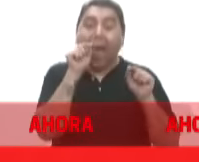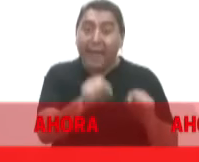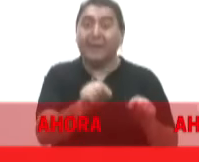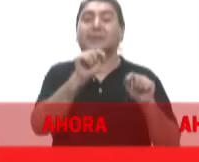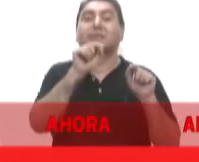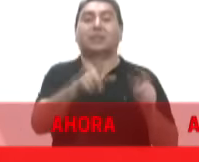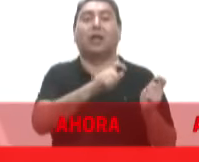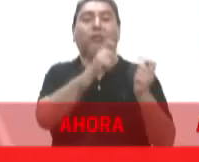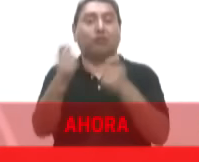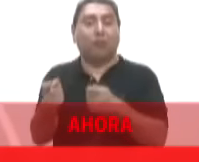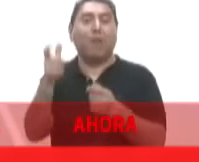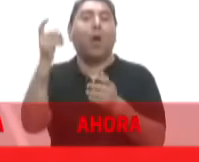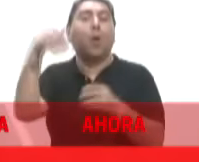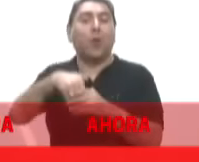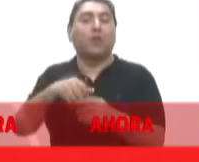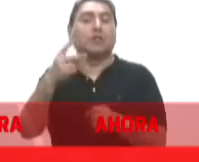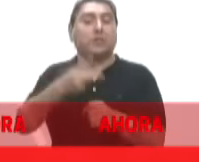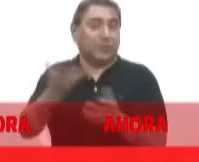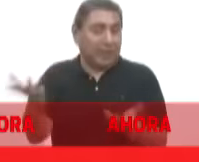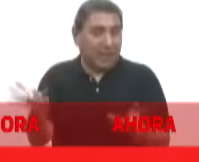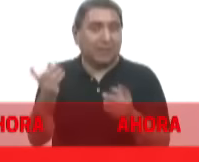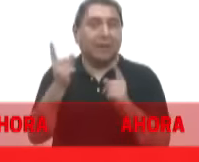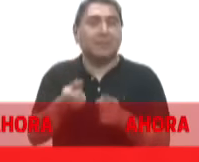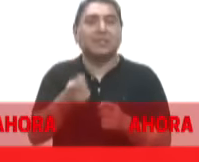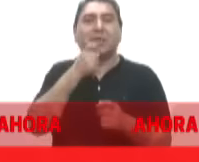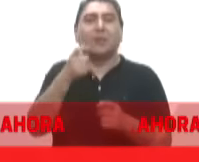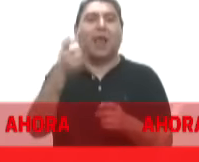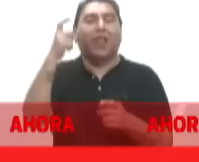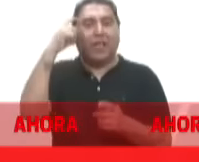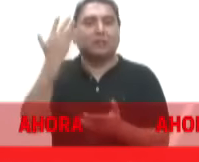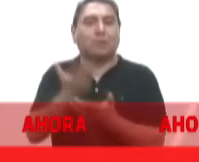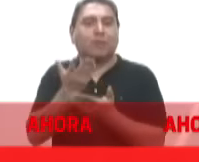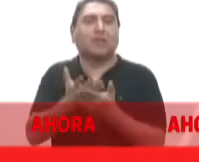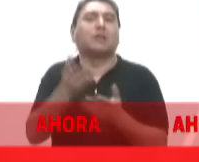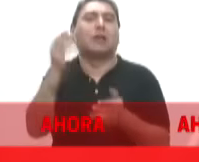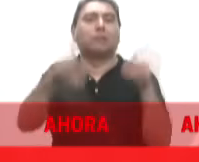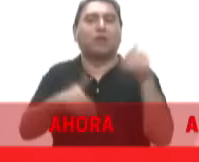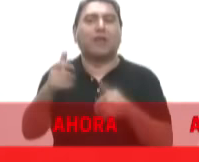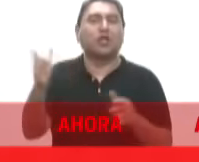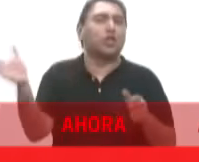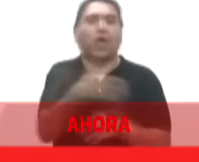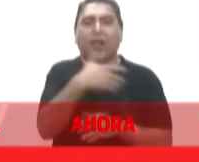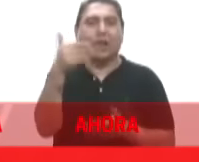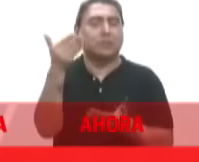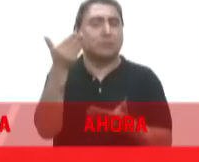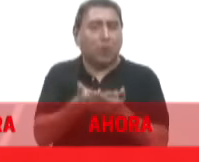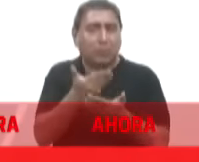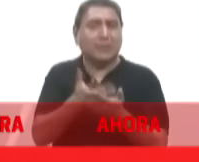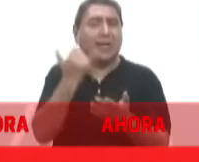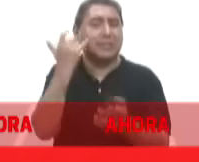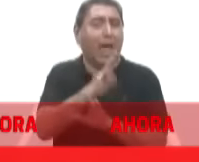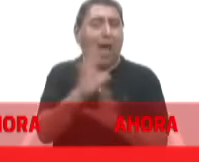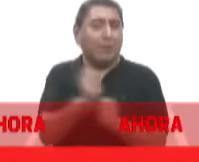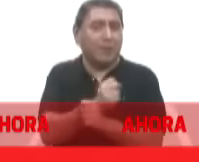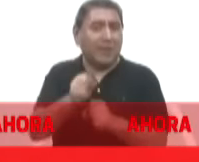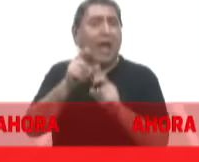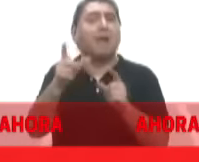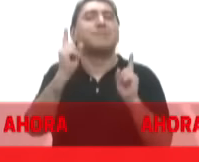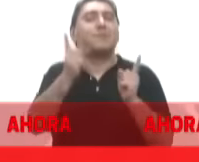de electrodoméstico. La segunda propuesta. Si hubiera 10 propuestas, se votan todas las propuestas hasta que haya una aprobada en el orden en que fueron propuestas.